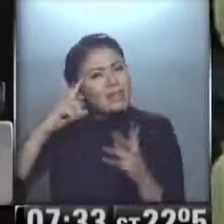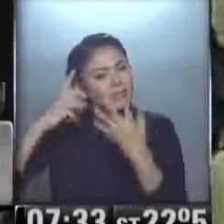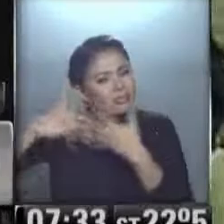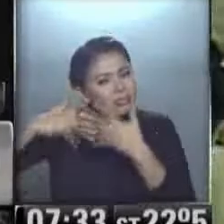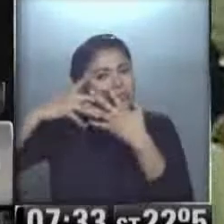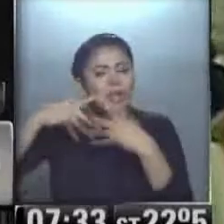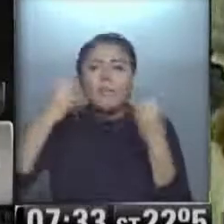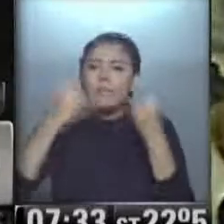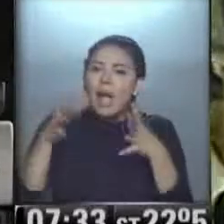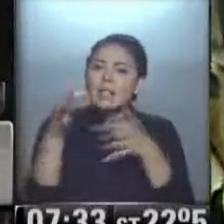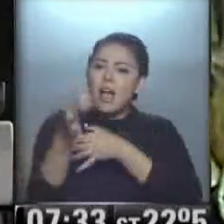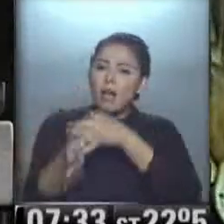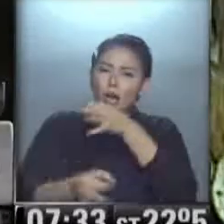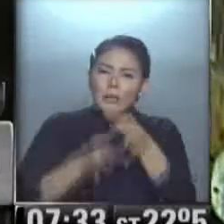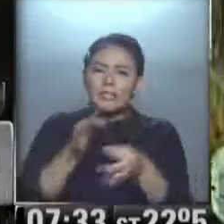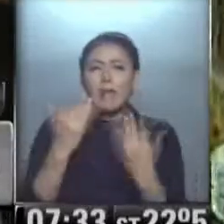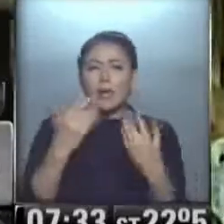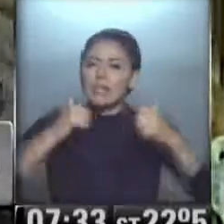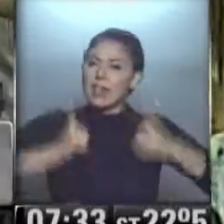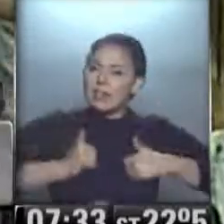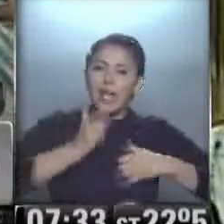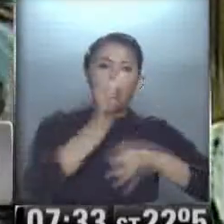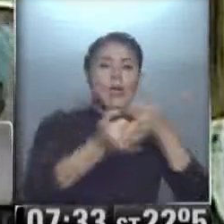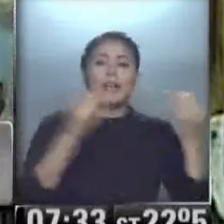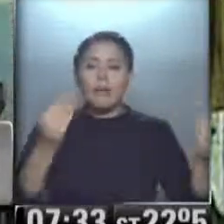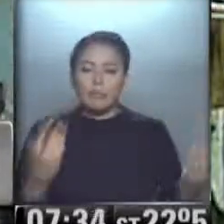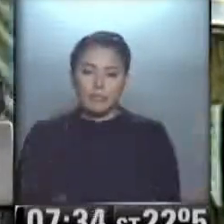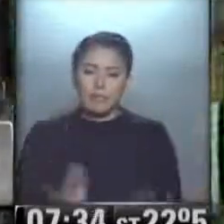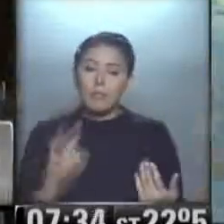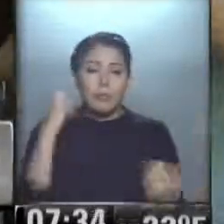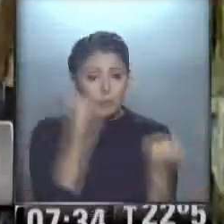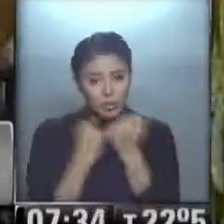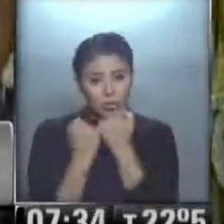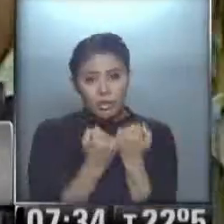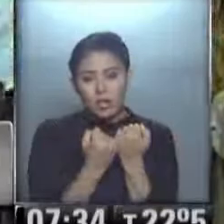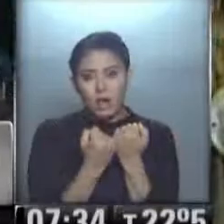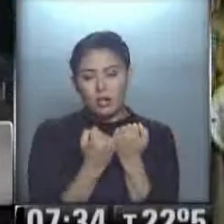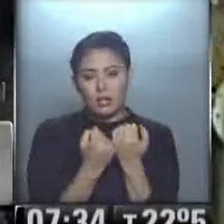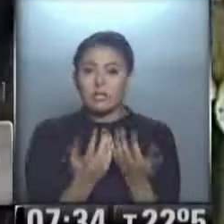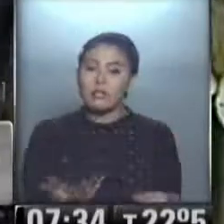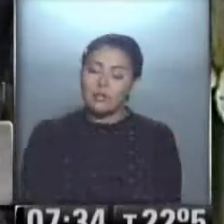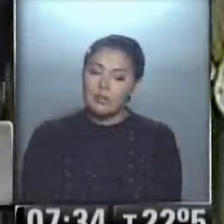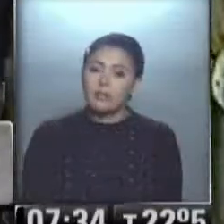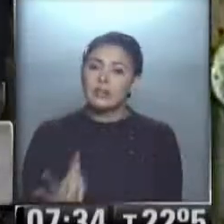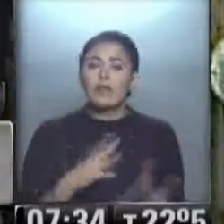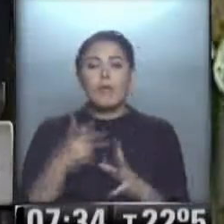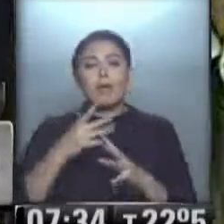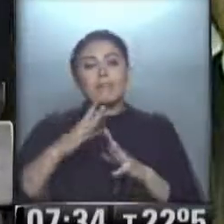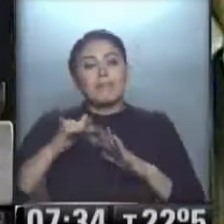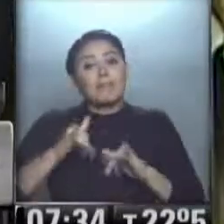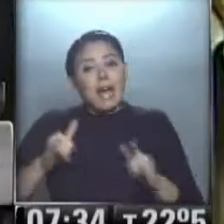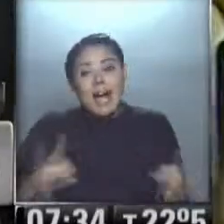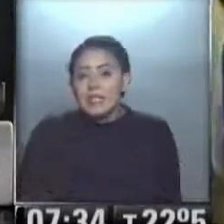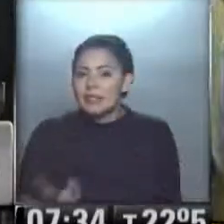cuadro de diálogo, que nos sentemos a charlar y lleguemos a un acuerdo que sea lo más pacífico posible,